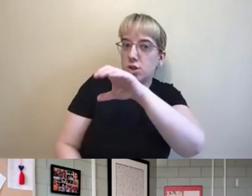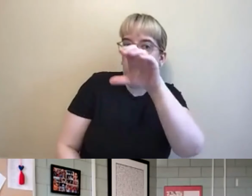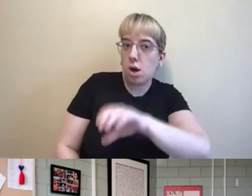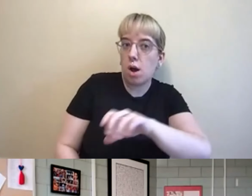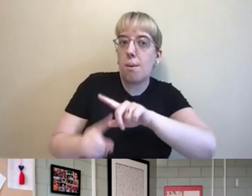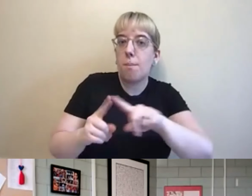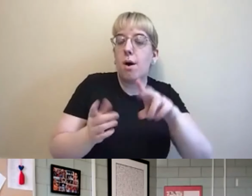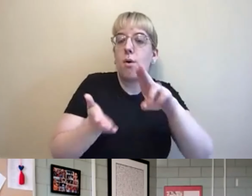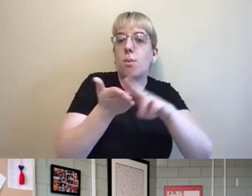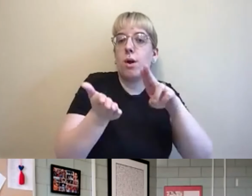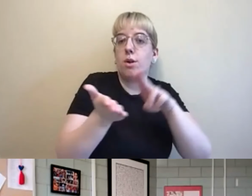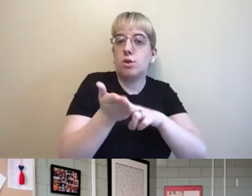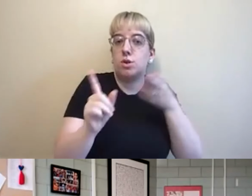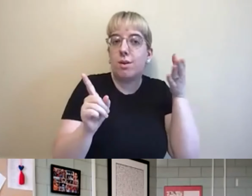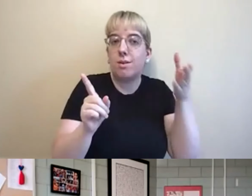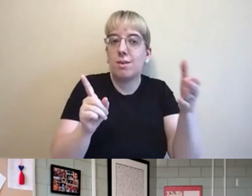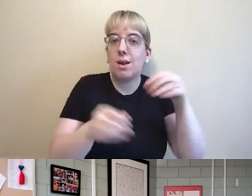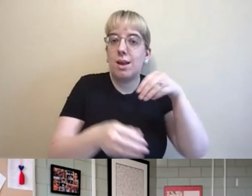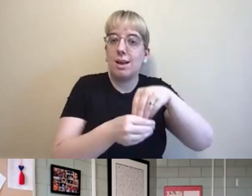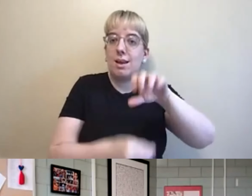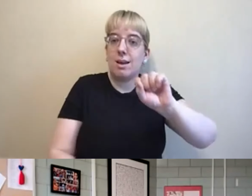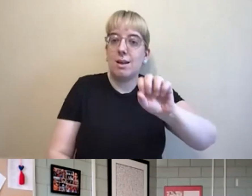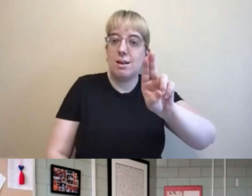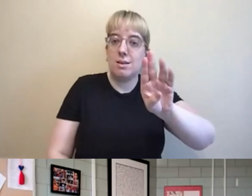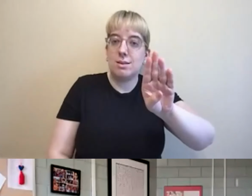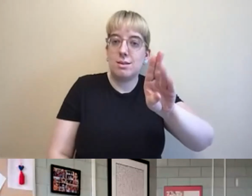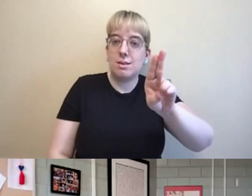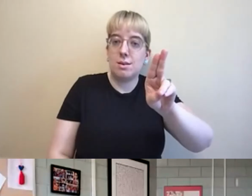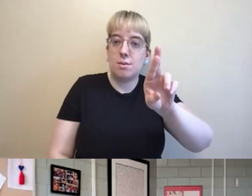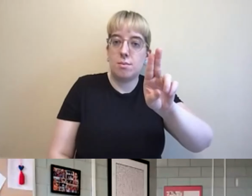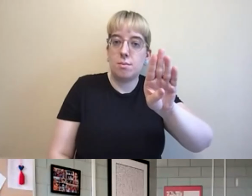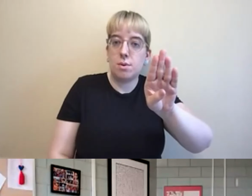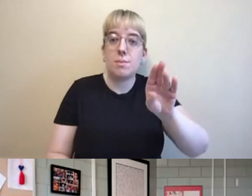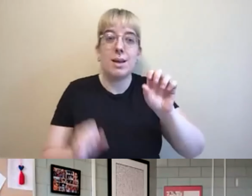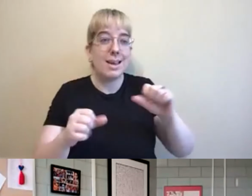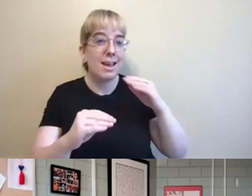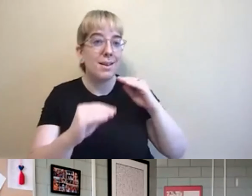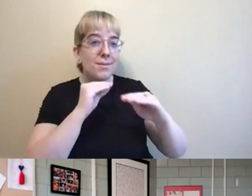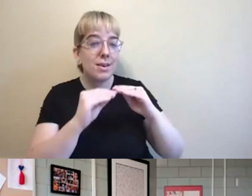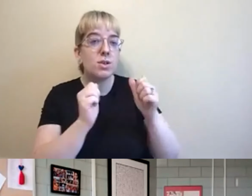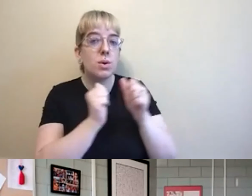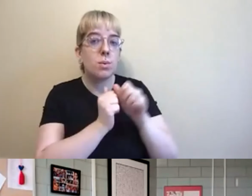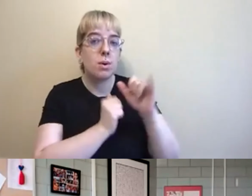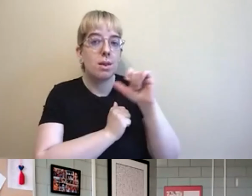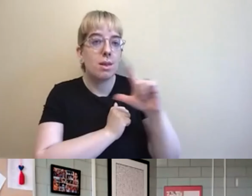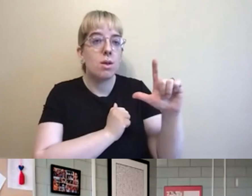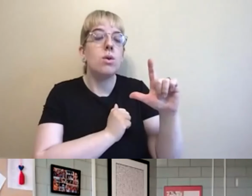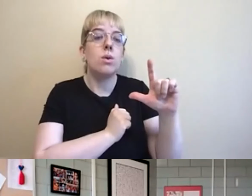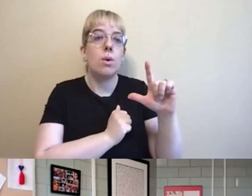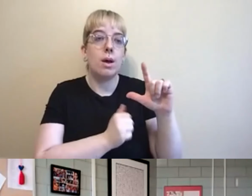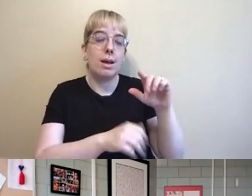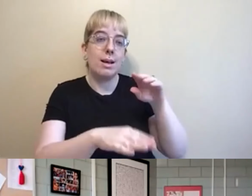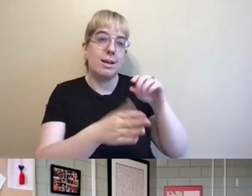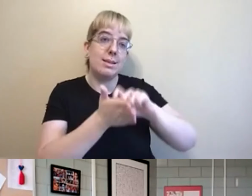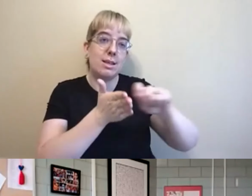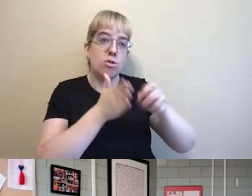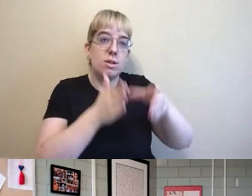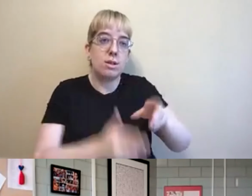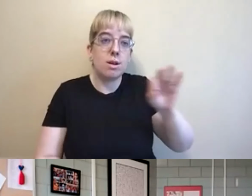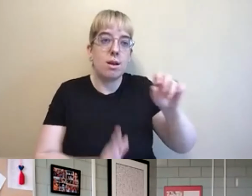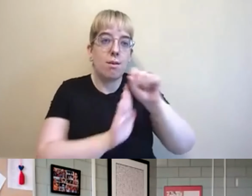una oficina en Chicago, pero están registrados en un suburbio. Eso se